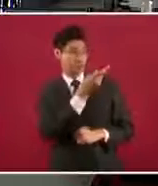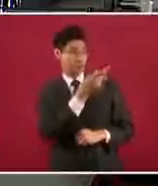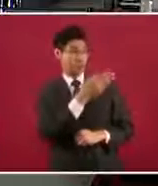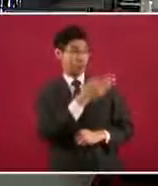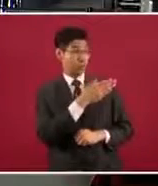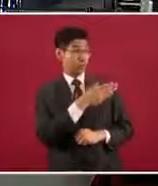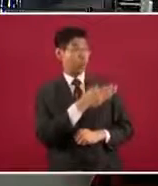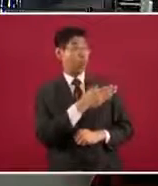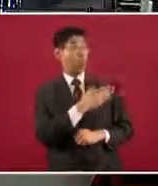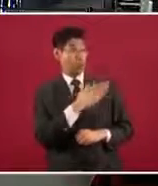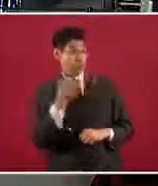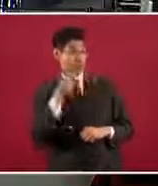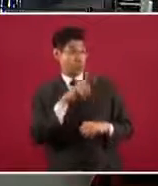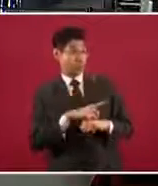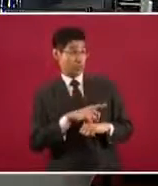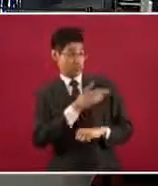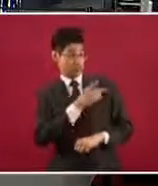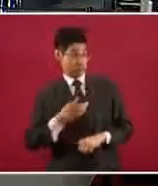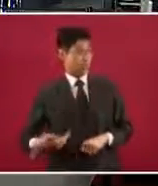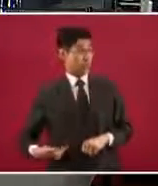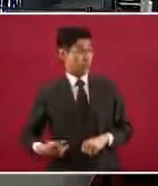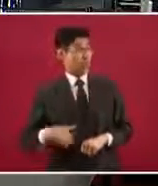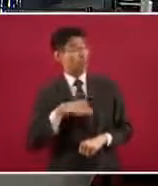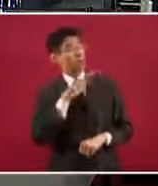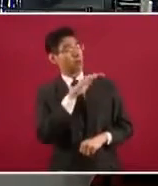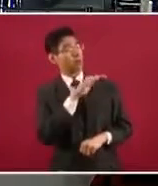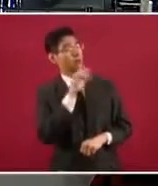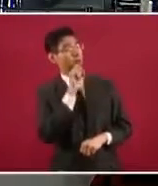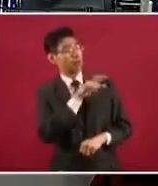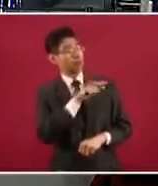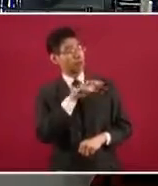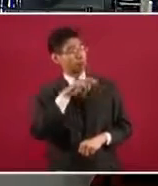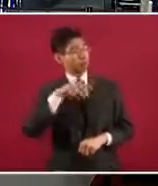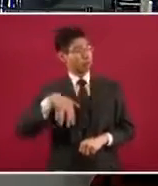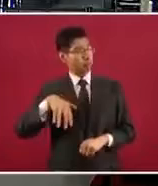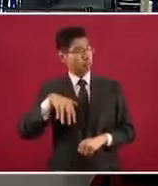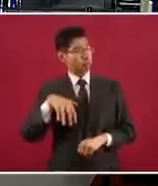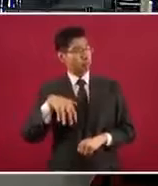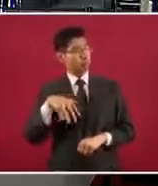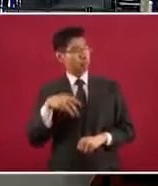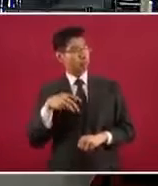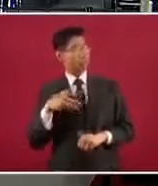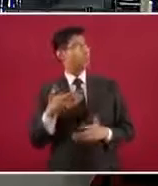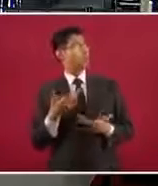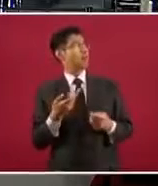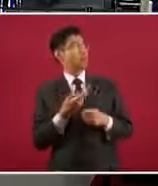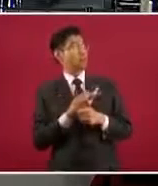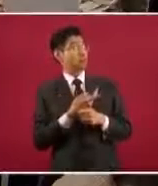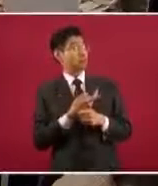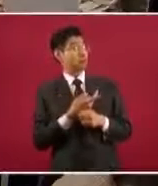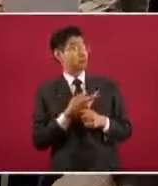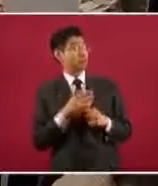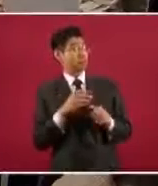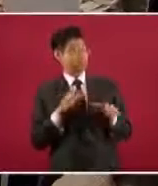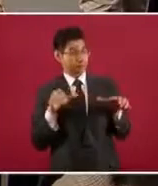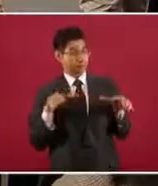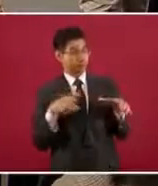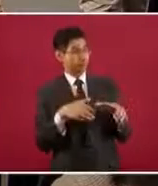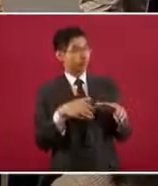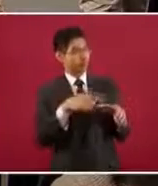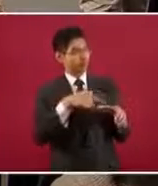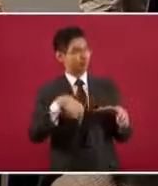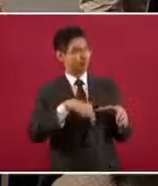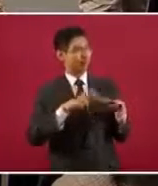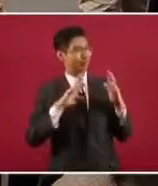en los últimos dos días ha sostenido reuniones con su gabinete de secretarios de Estado.